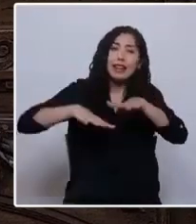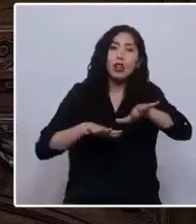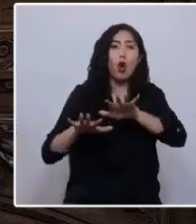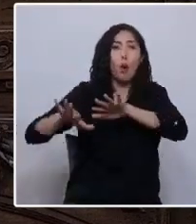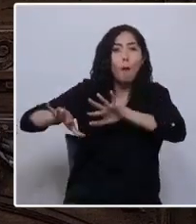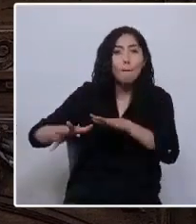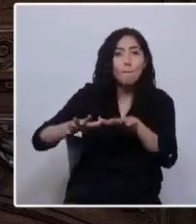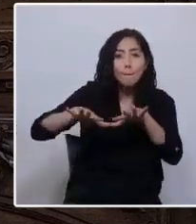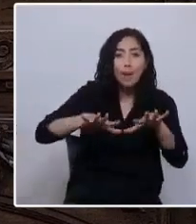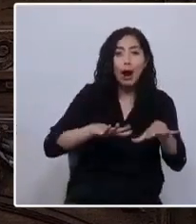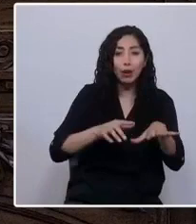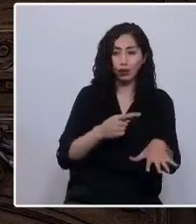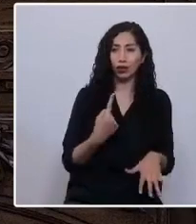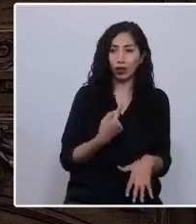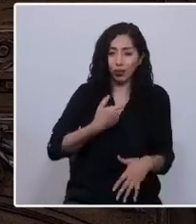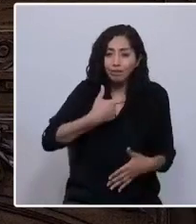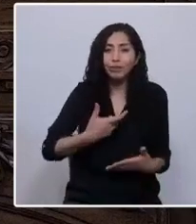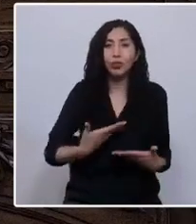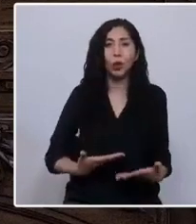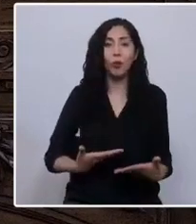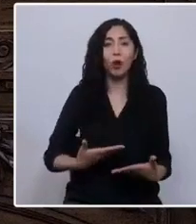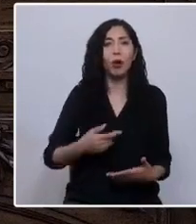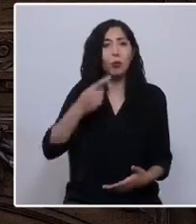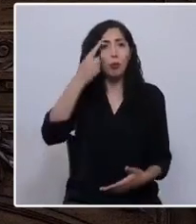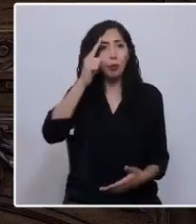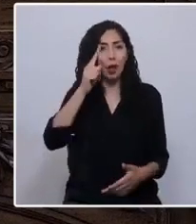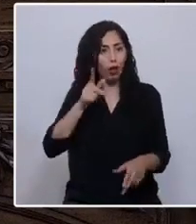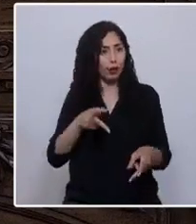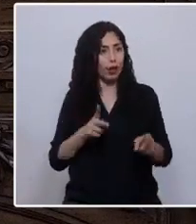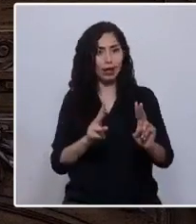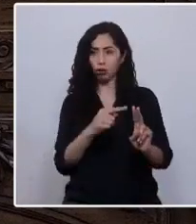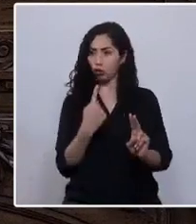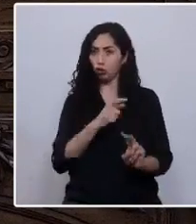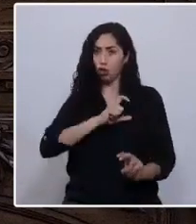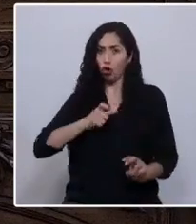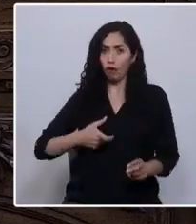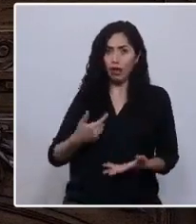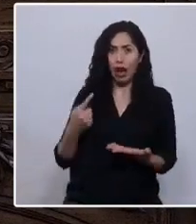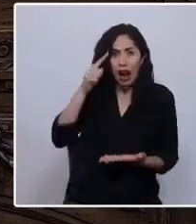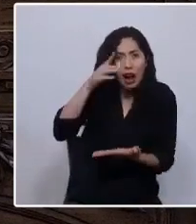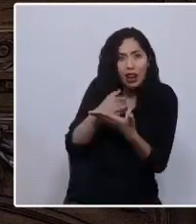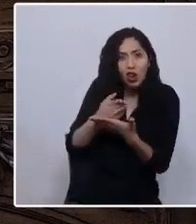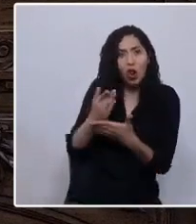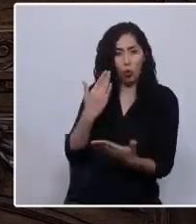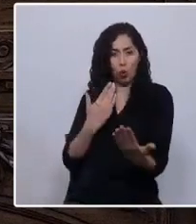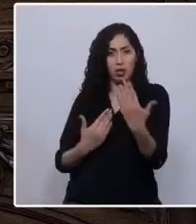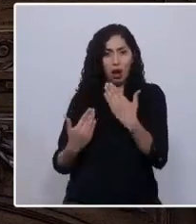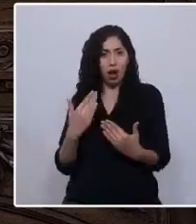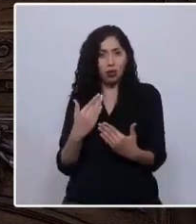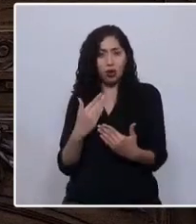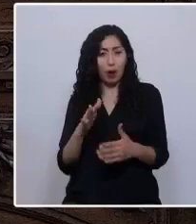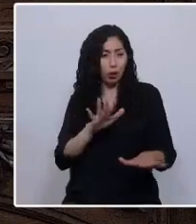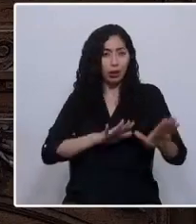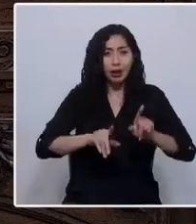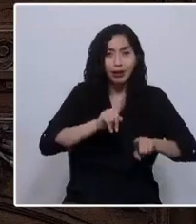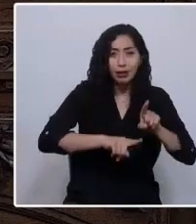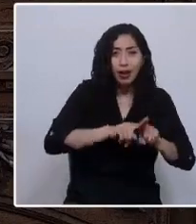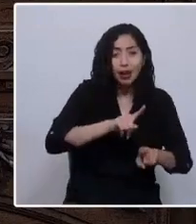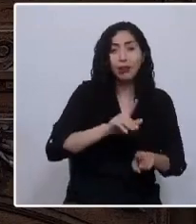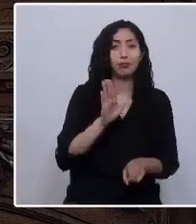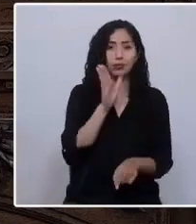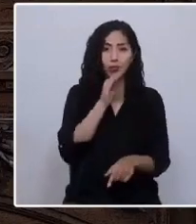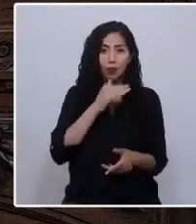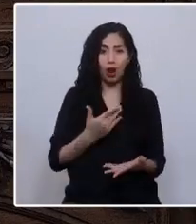y sin embargo no tenemos derecho a gobernarnos a cuidarnos a proteger nuestra tierra porque el actual